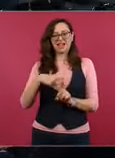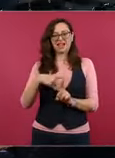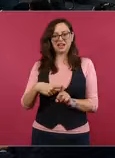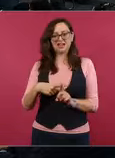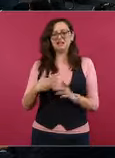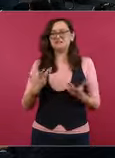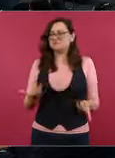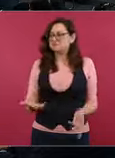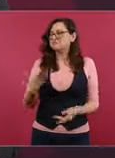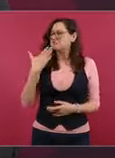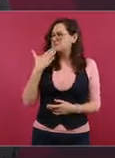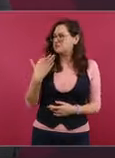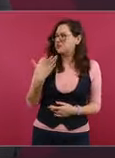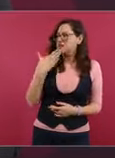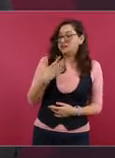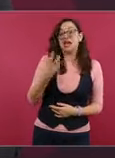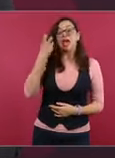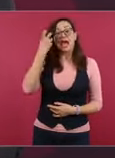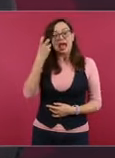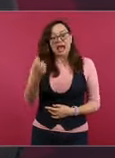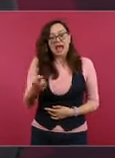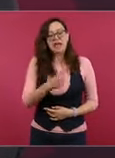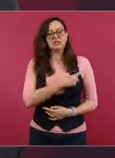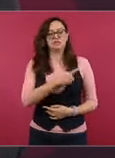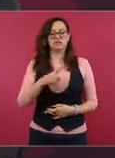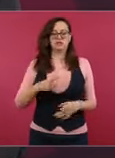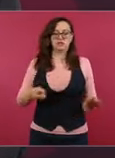Van muy bien las cosas.